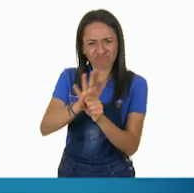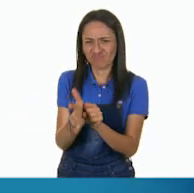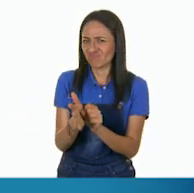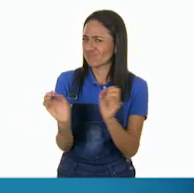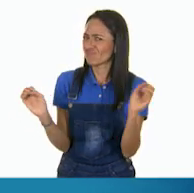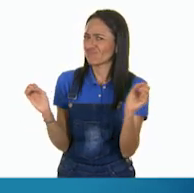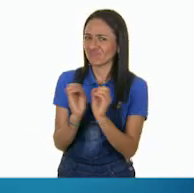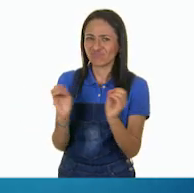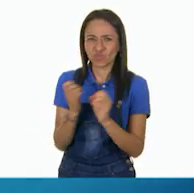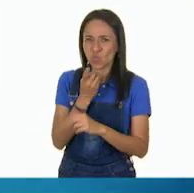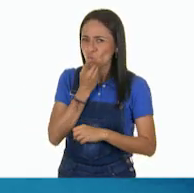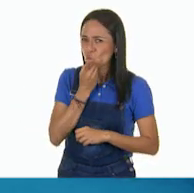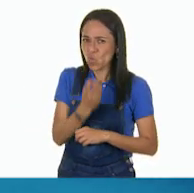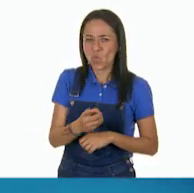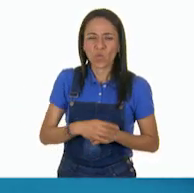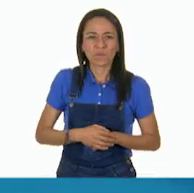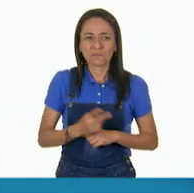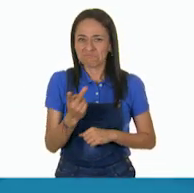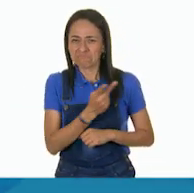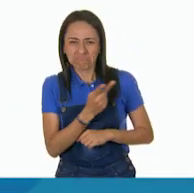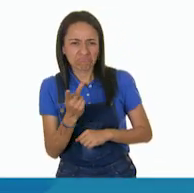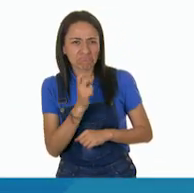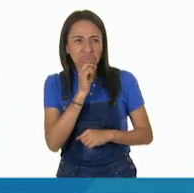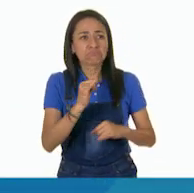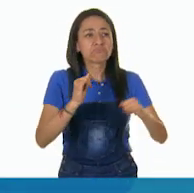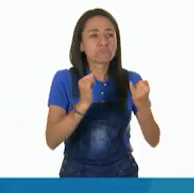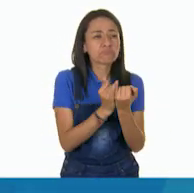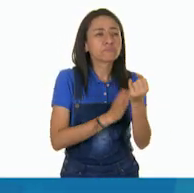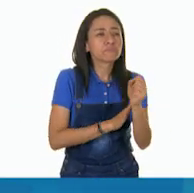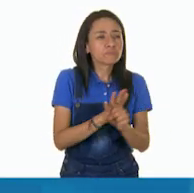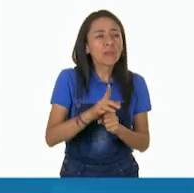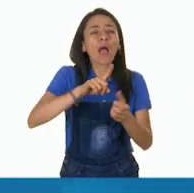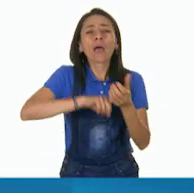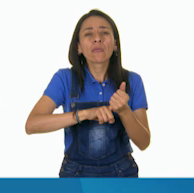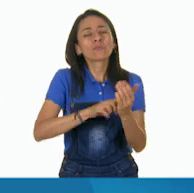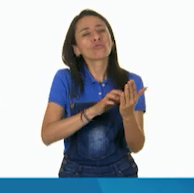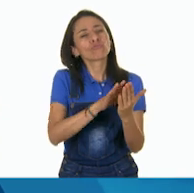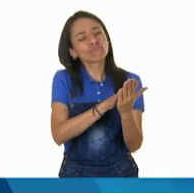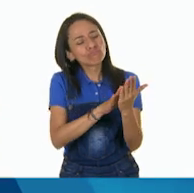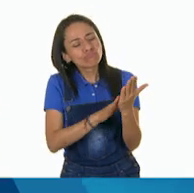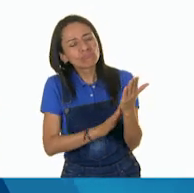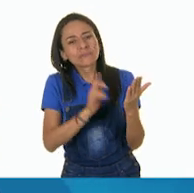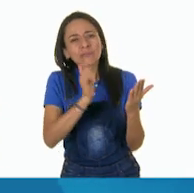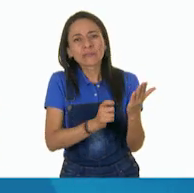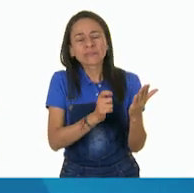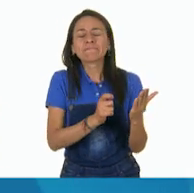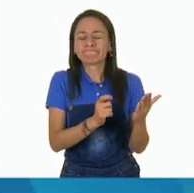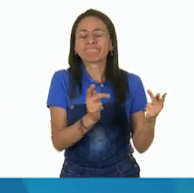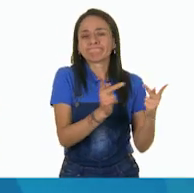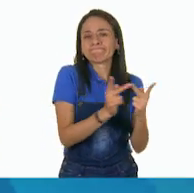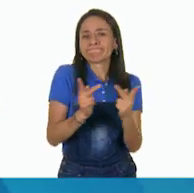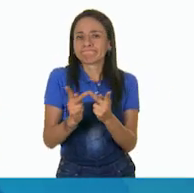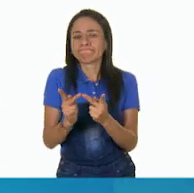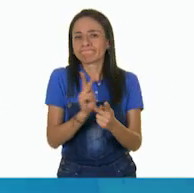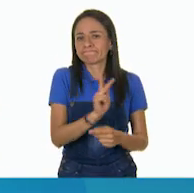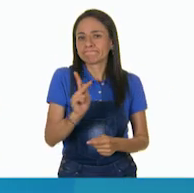también en los dos casos viene la composición y el contenido ahora qué me dicen de las diferencias